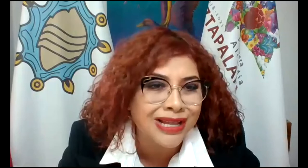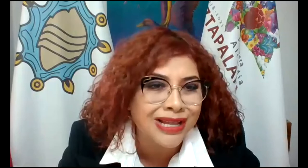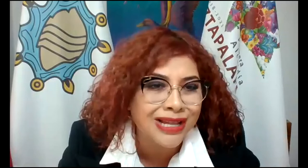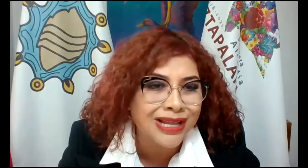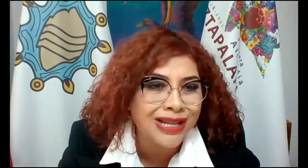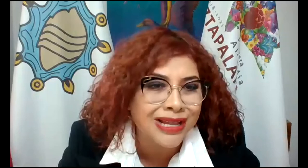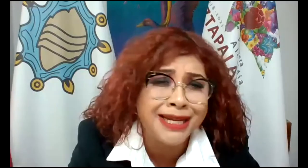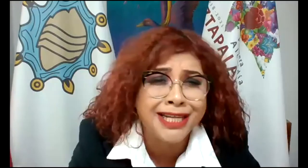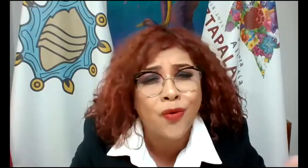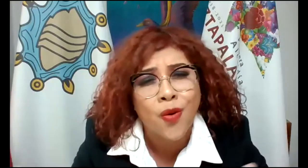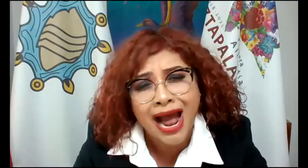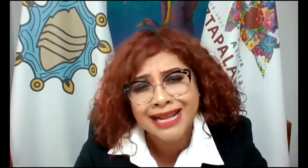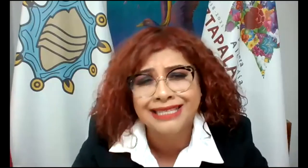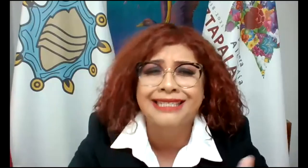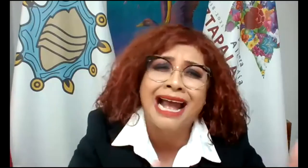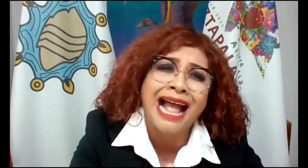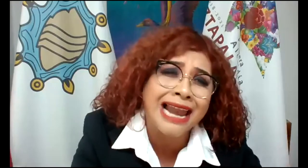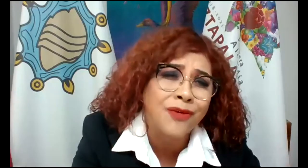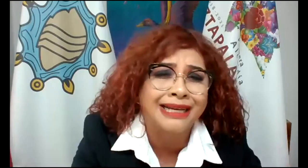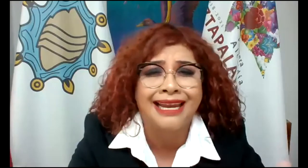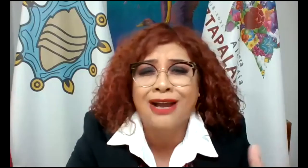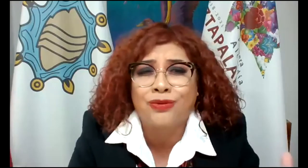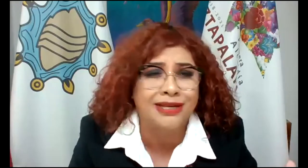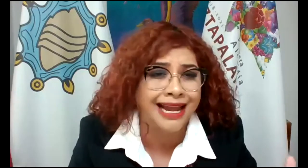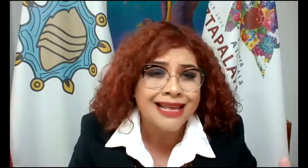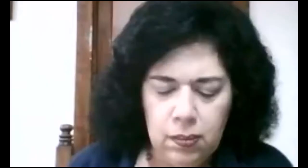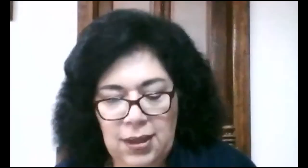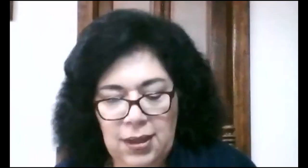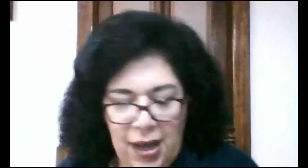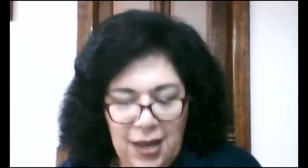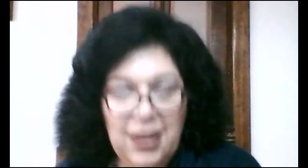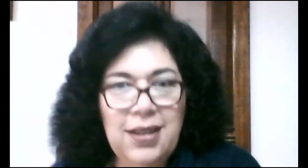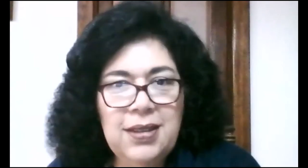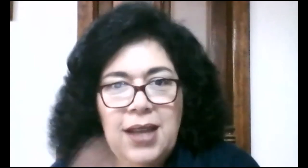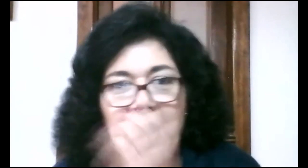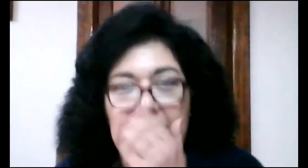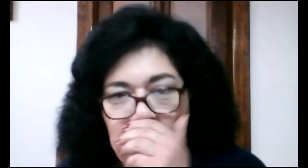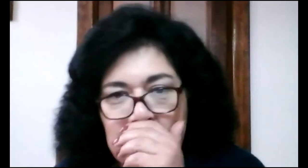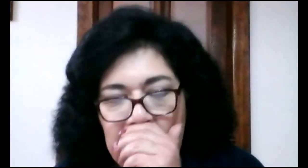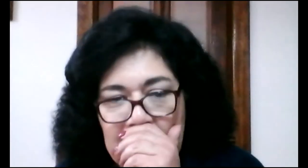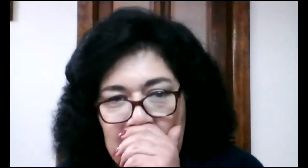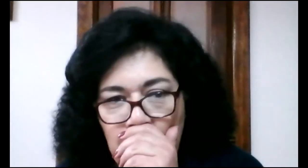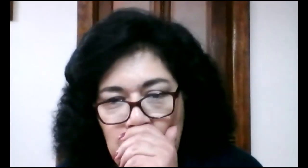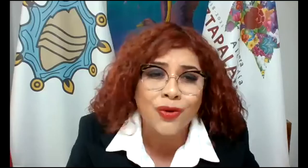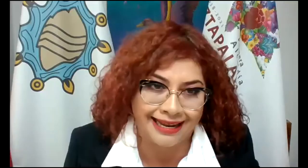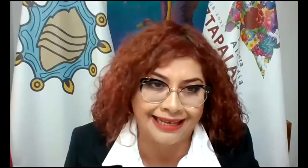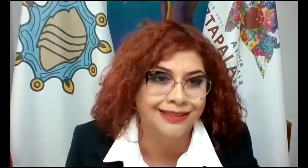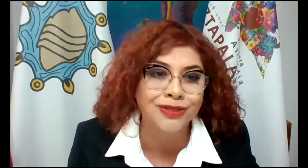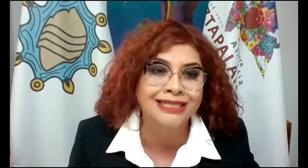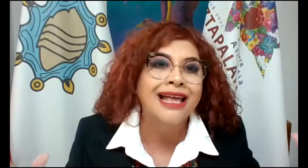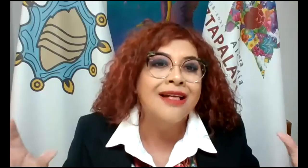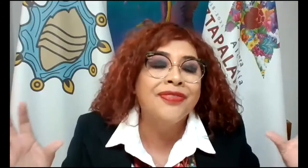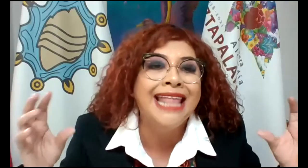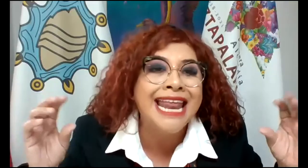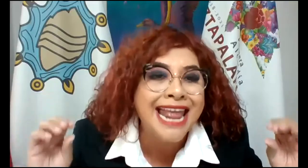No podemos comparar Benito Juárez, Iztacalco, Magdalena Contreras con Iztapalapa. Caben cuatro veces esas alcaldías.